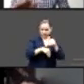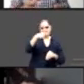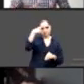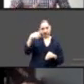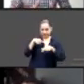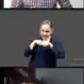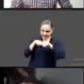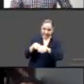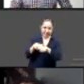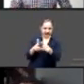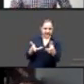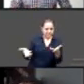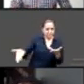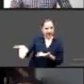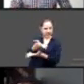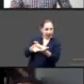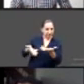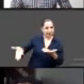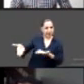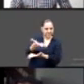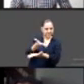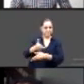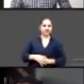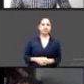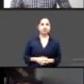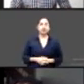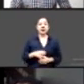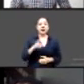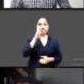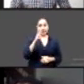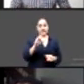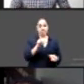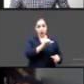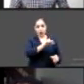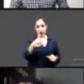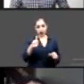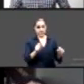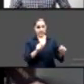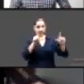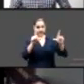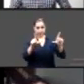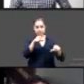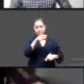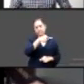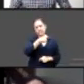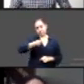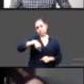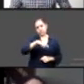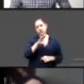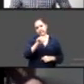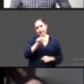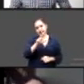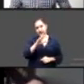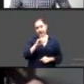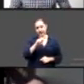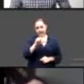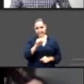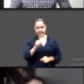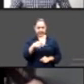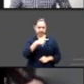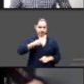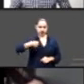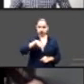En esta siguiente diapositiva encontramos el trabajo que en Caritas estamos haciendo. Como asociación, somos una asociación